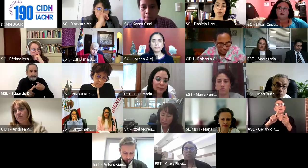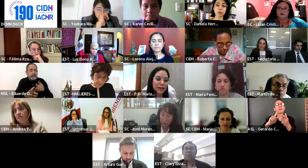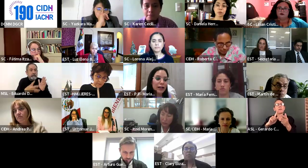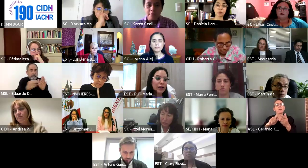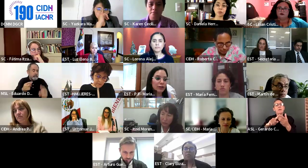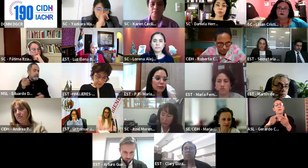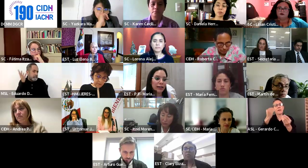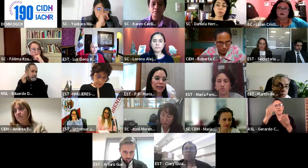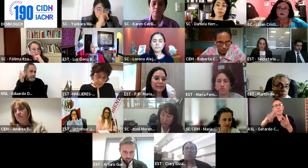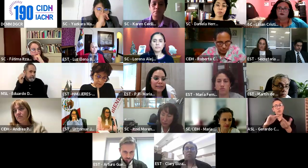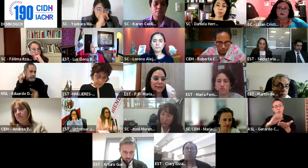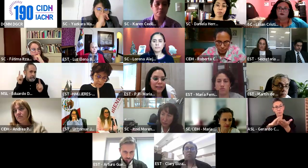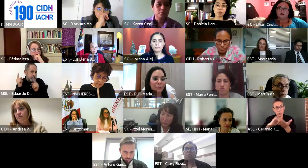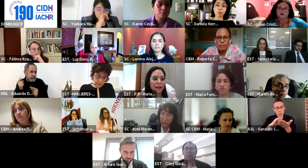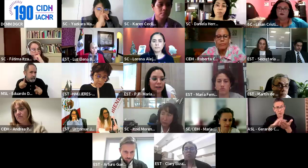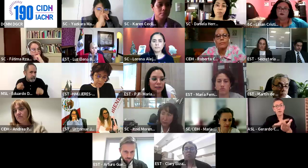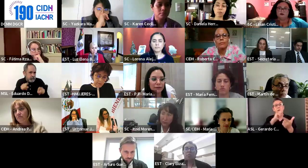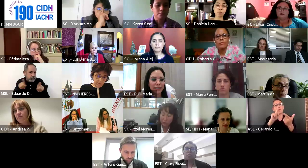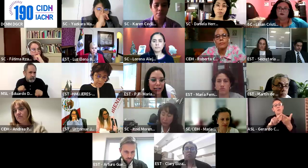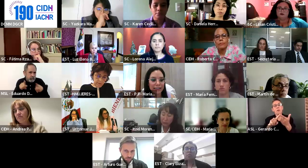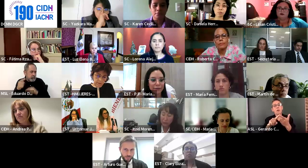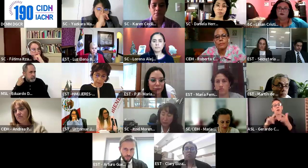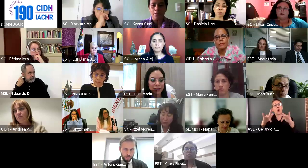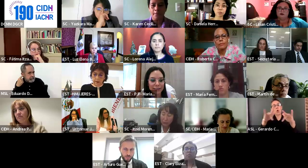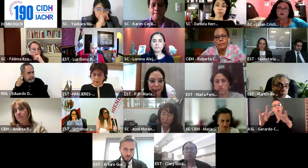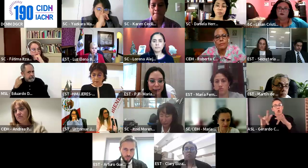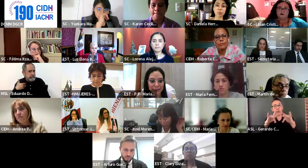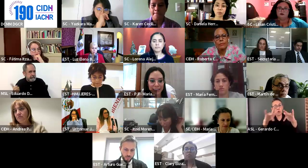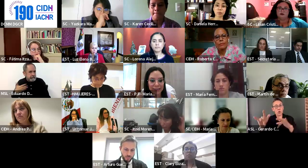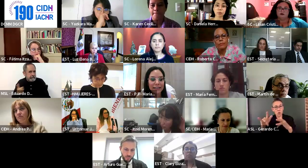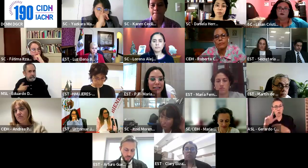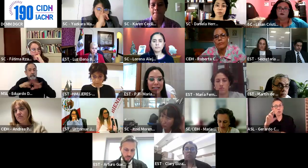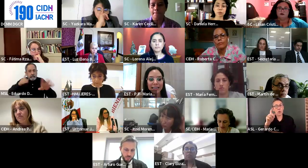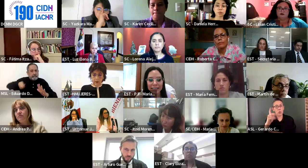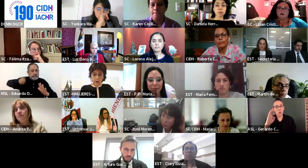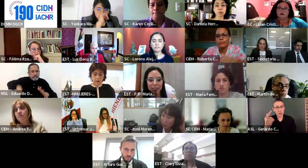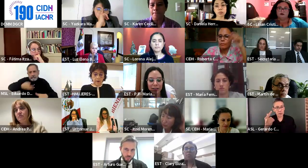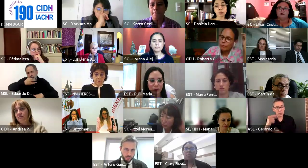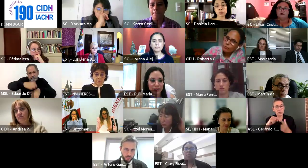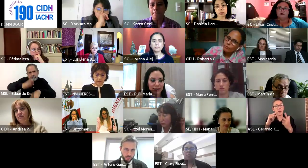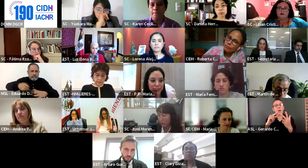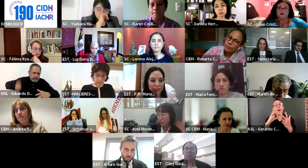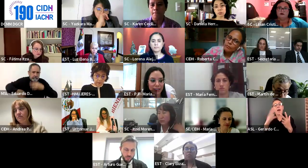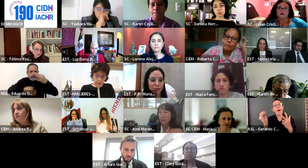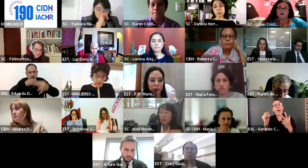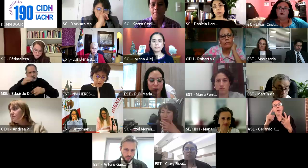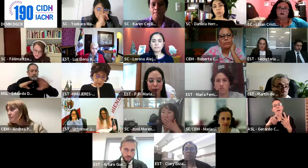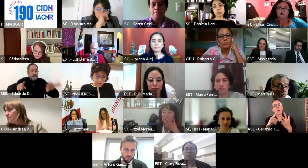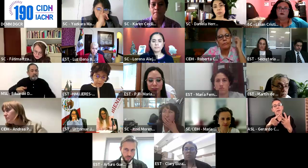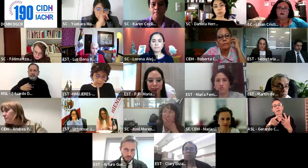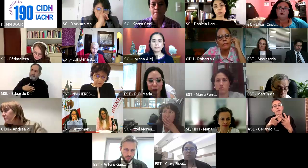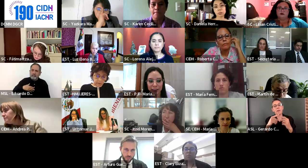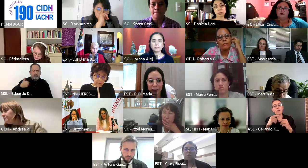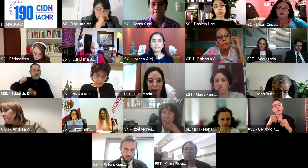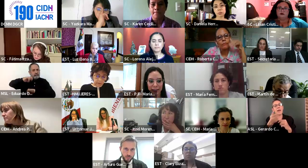audios, los cuales han servido para notificar y difundir sentencias y determinaciones emitidas por